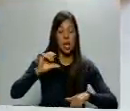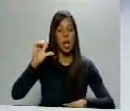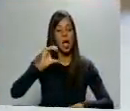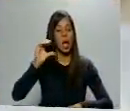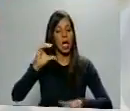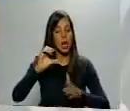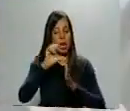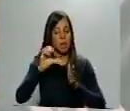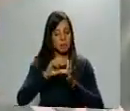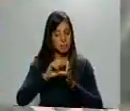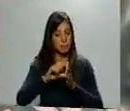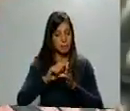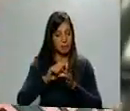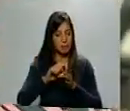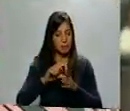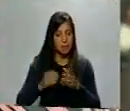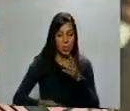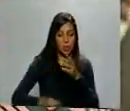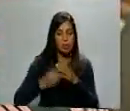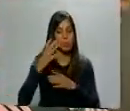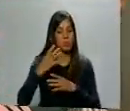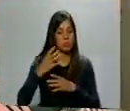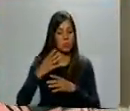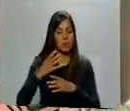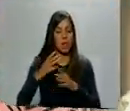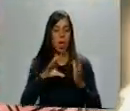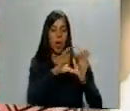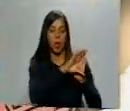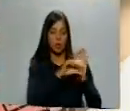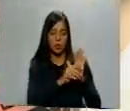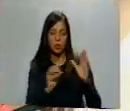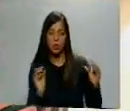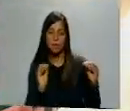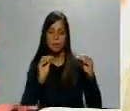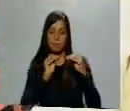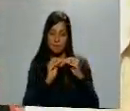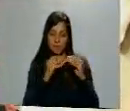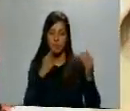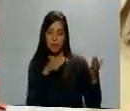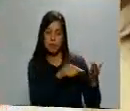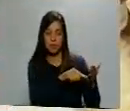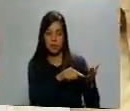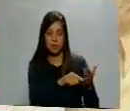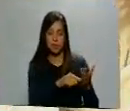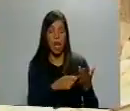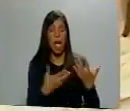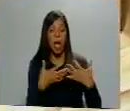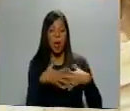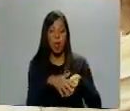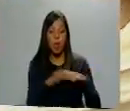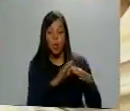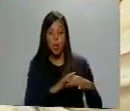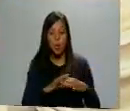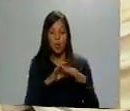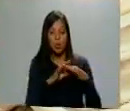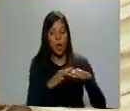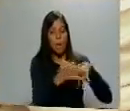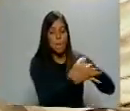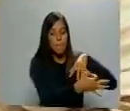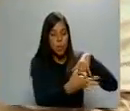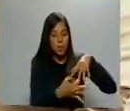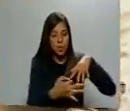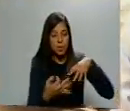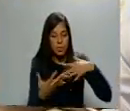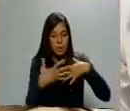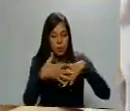por la creación de la figura valiéndonos de la Constitución, lo que nos permitía la Constitución de unificar a todos los municipios que